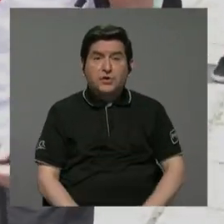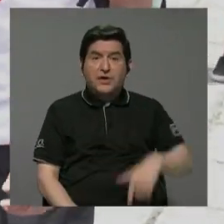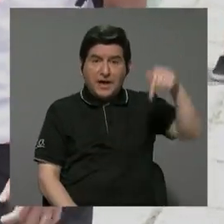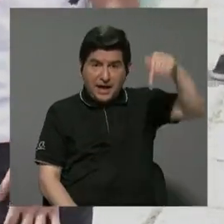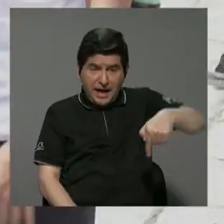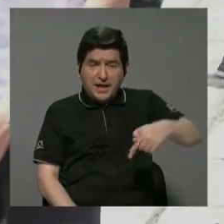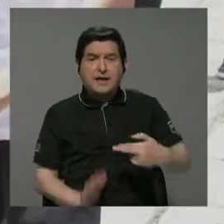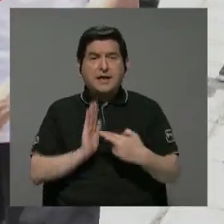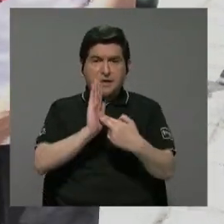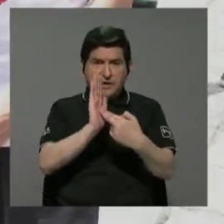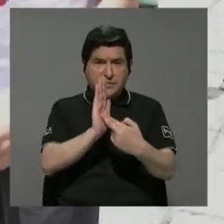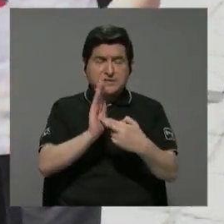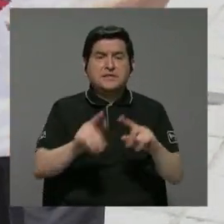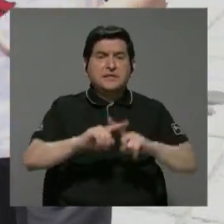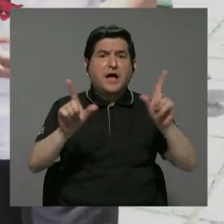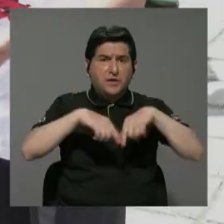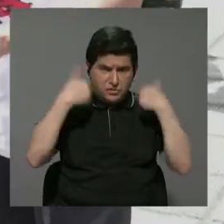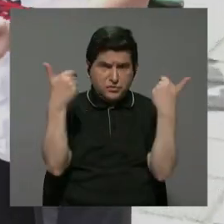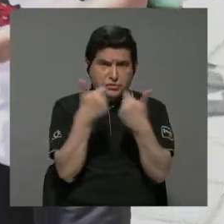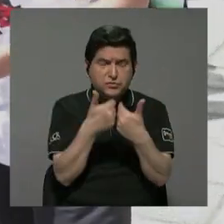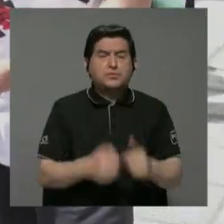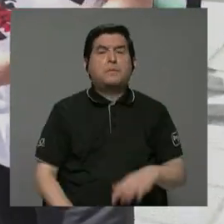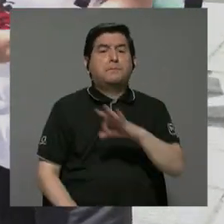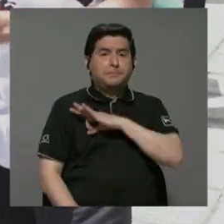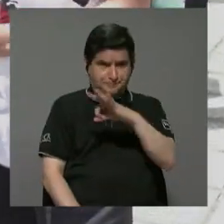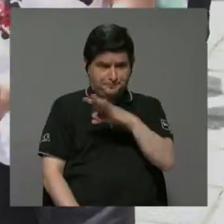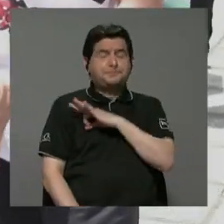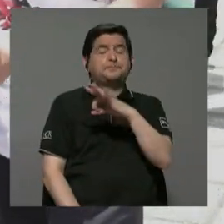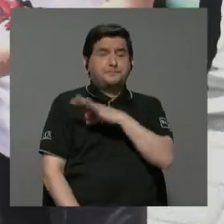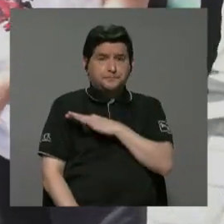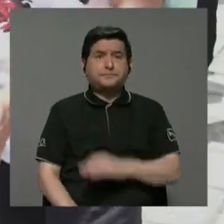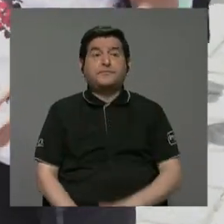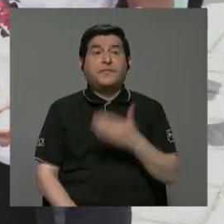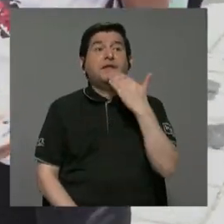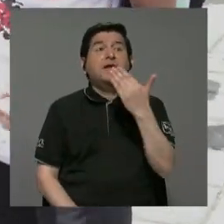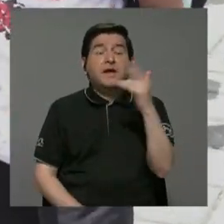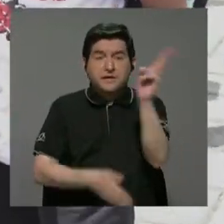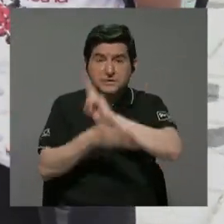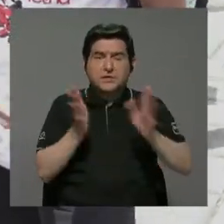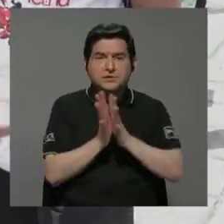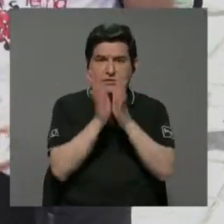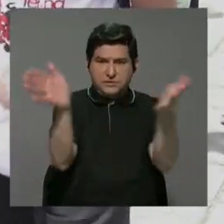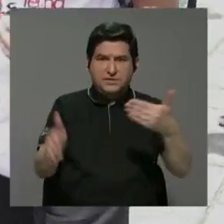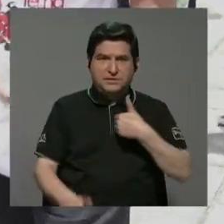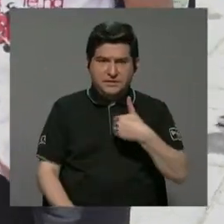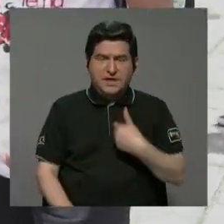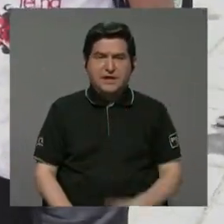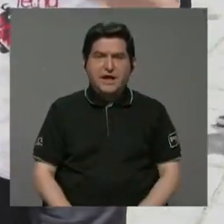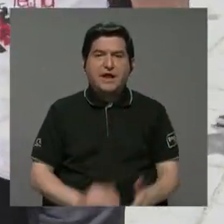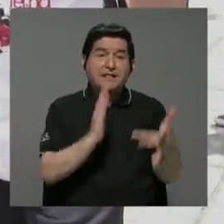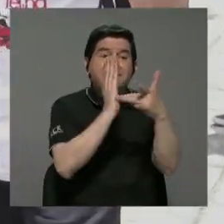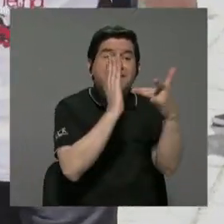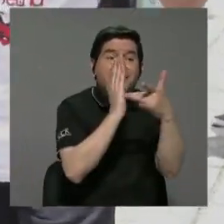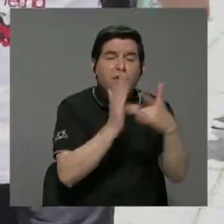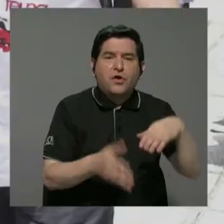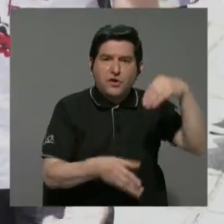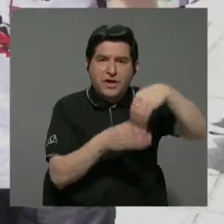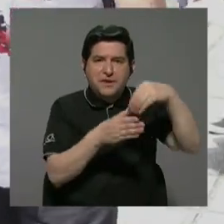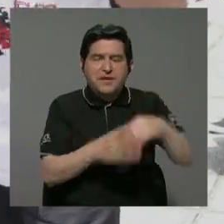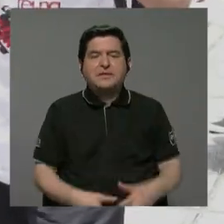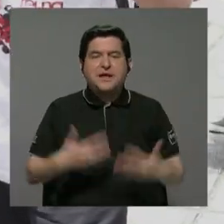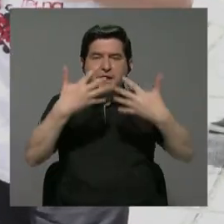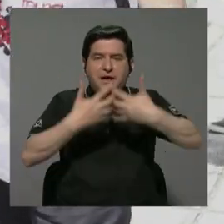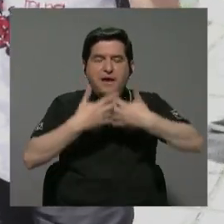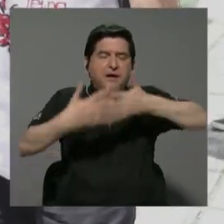hoy representados muchísimos sectores, se vieron beneficiados gracias a las universidades públicas. Tenemos, por ejemplo, tecnología para poder invertir en